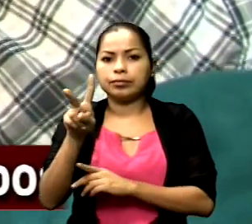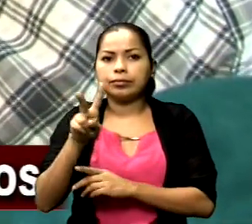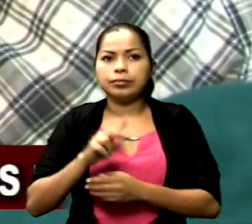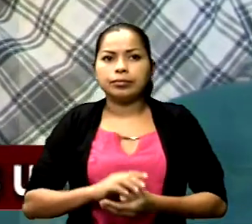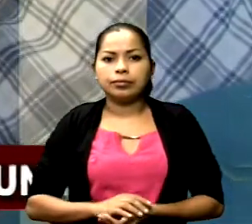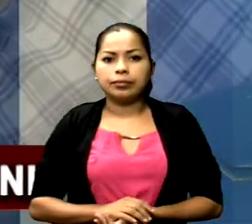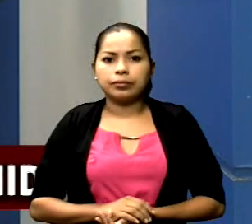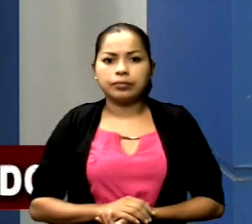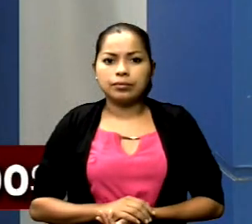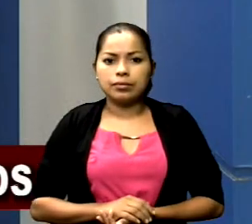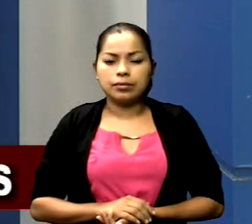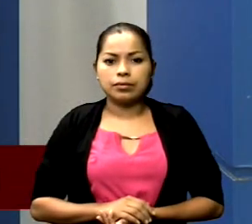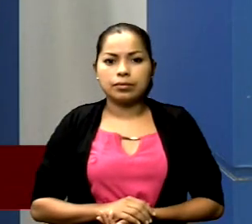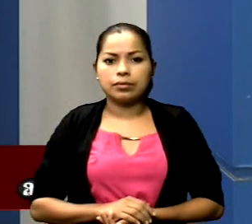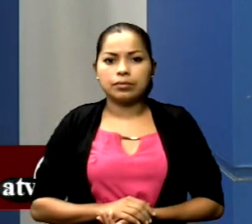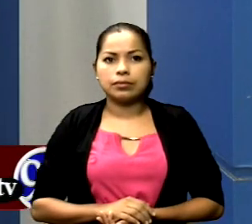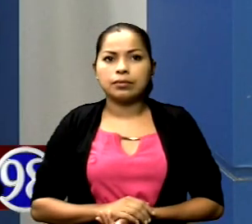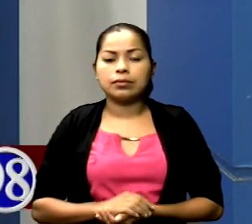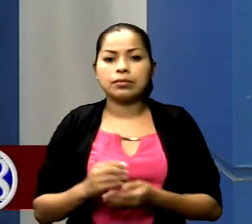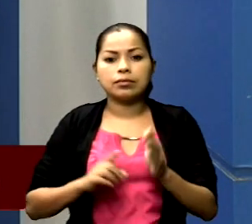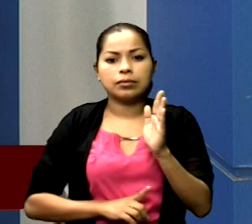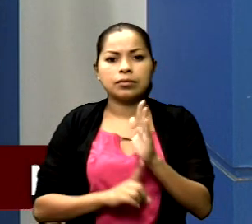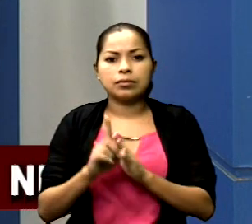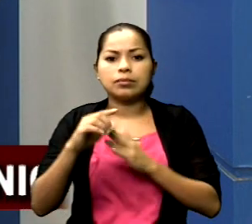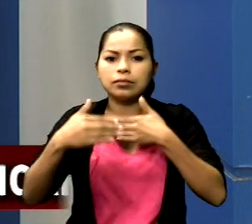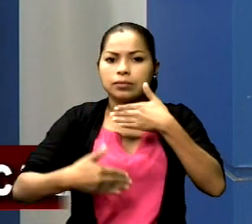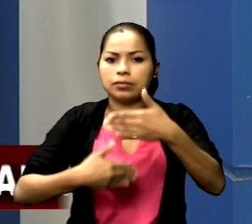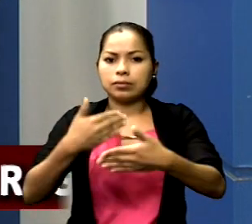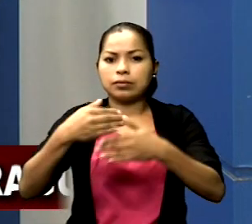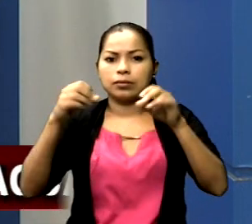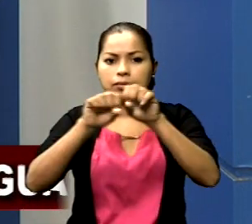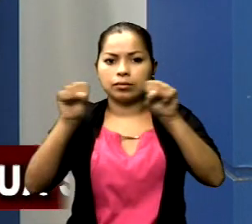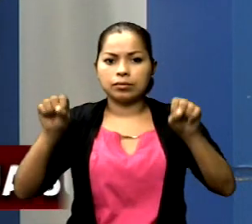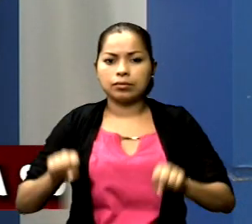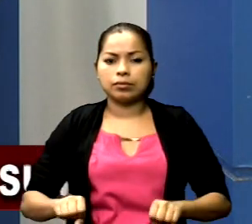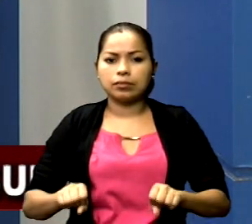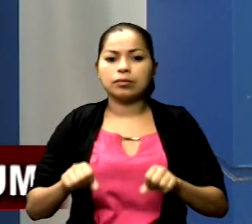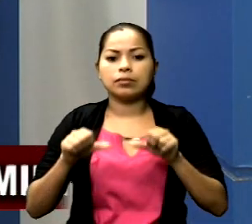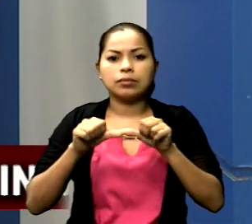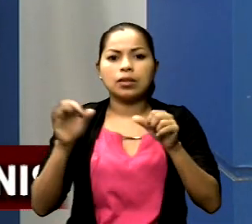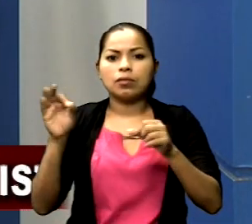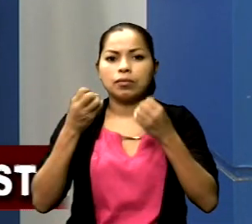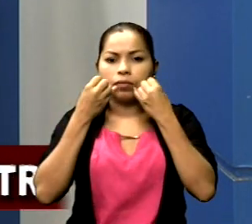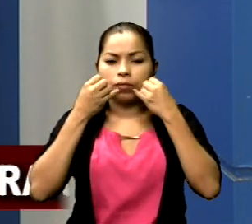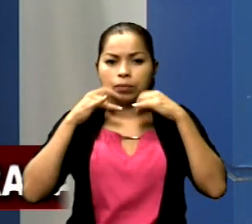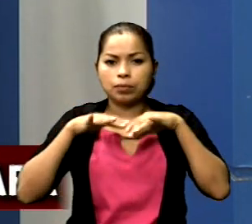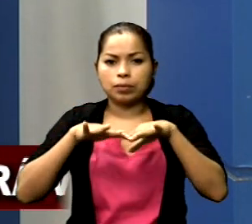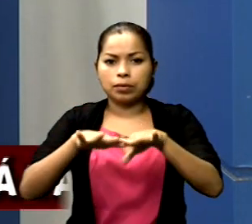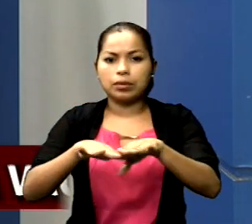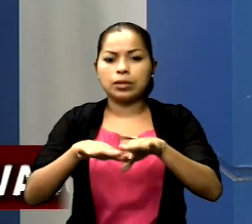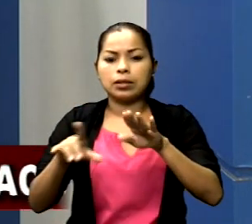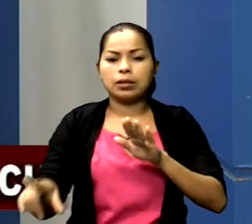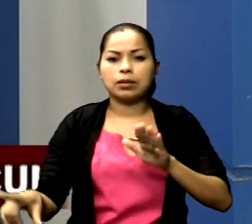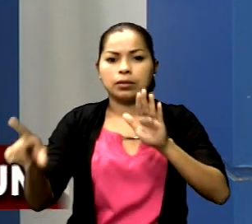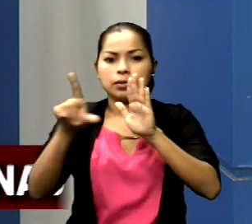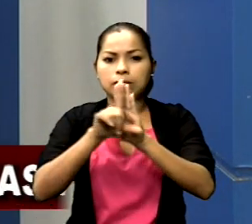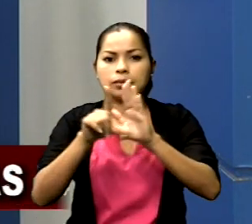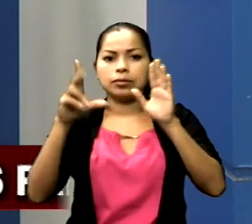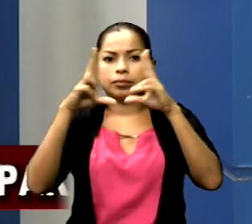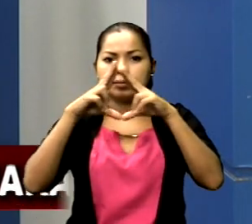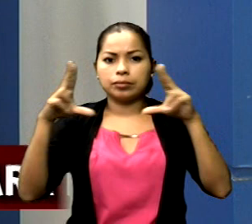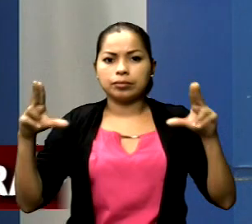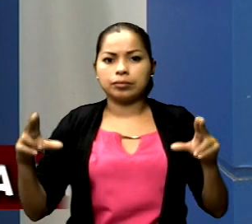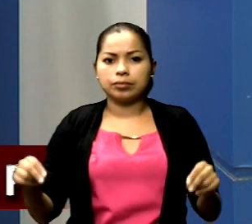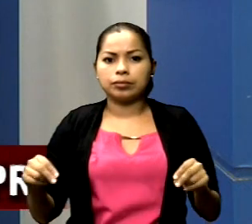TV. Los avances en el proceso de capacitación sobre el sistema de información del Digesto Jurídico